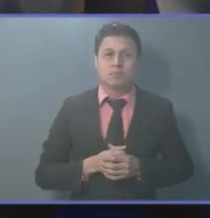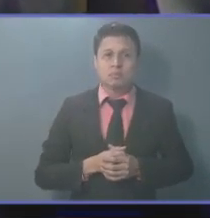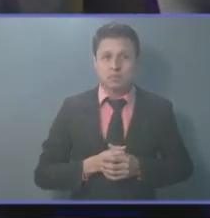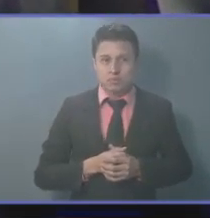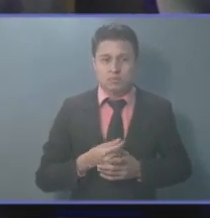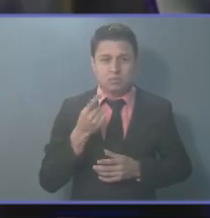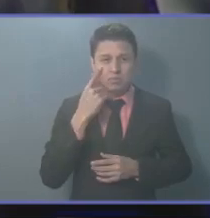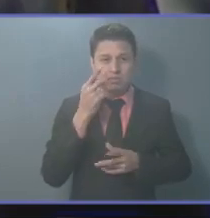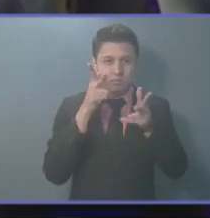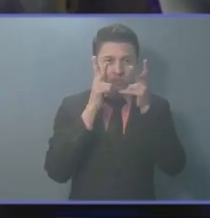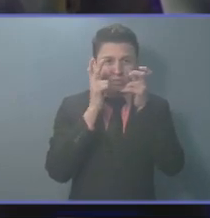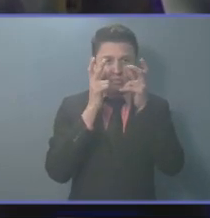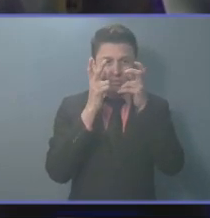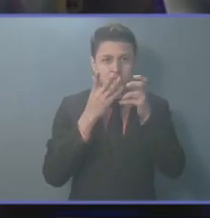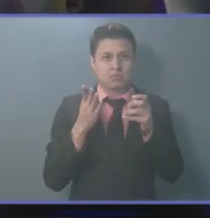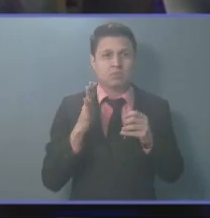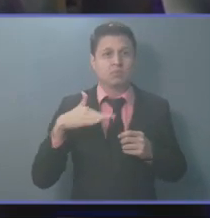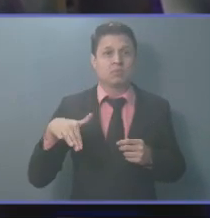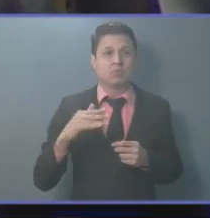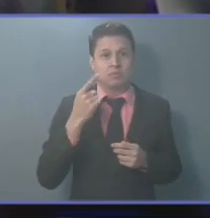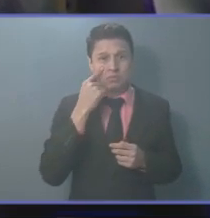los lugares